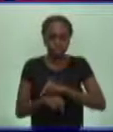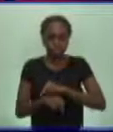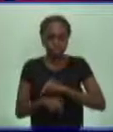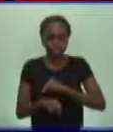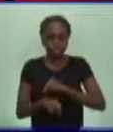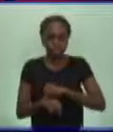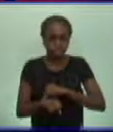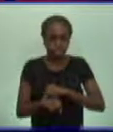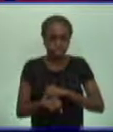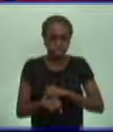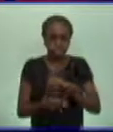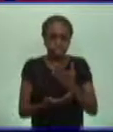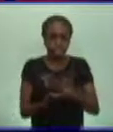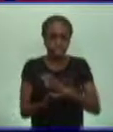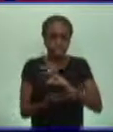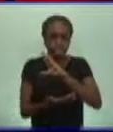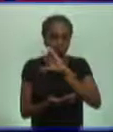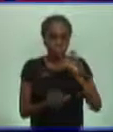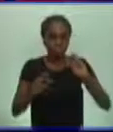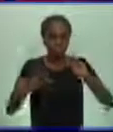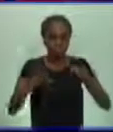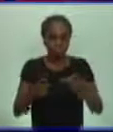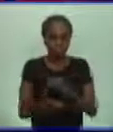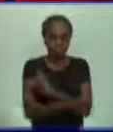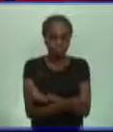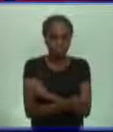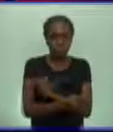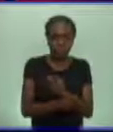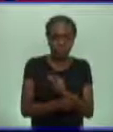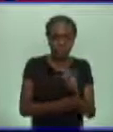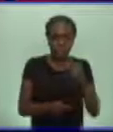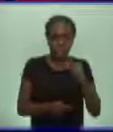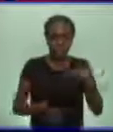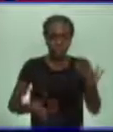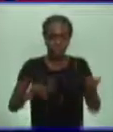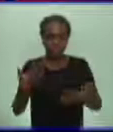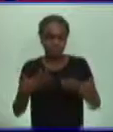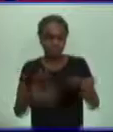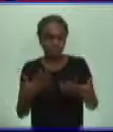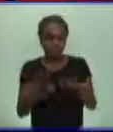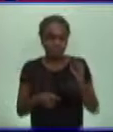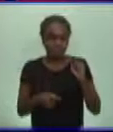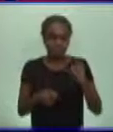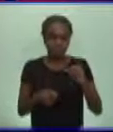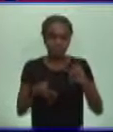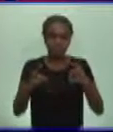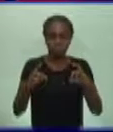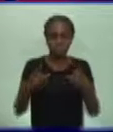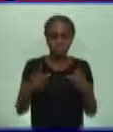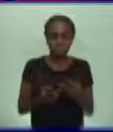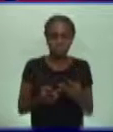junto a sus compañeros, a sus maestras y que éstas se van a sentir muy felices de ver